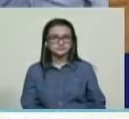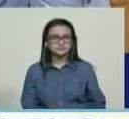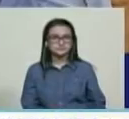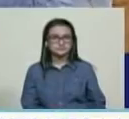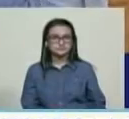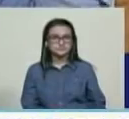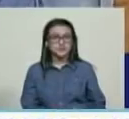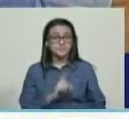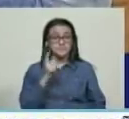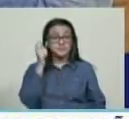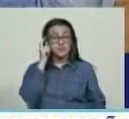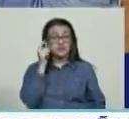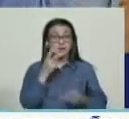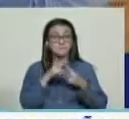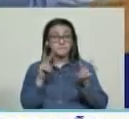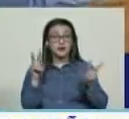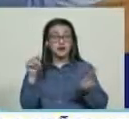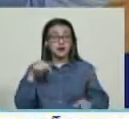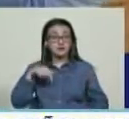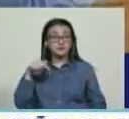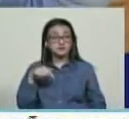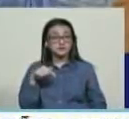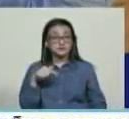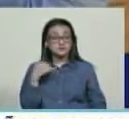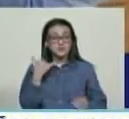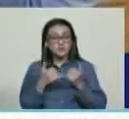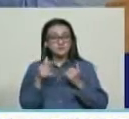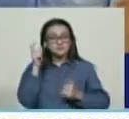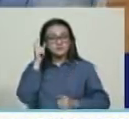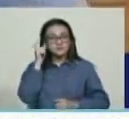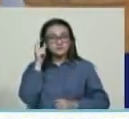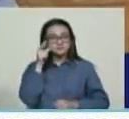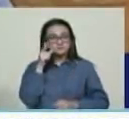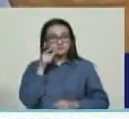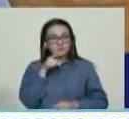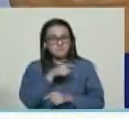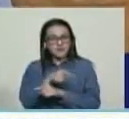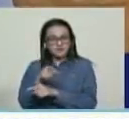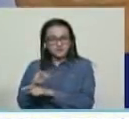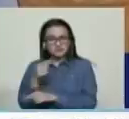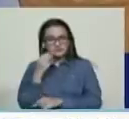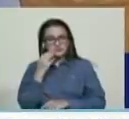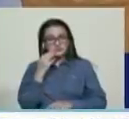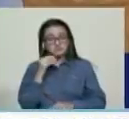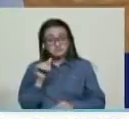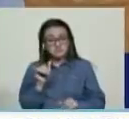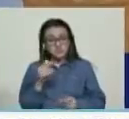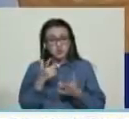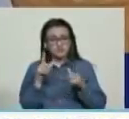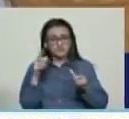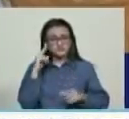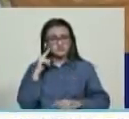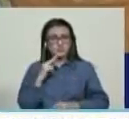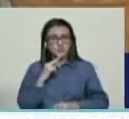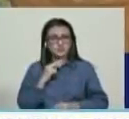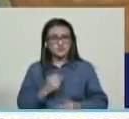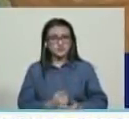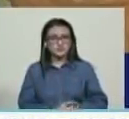El primer día de paz en esta tierra será mi último día de mandato, el libertador Simón Bolívar. Que